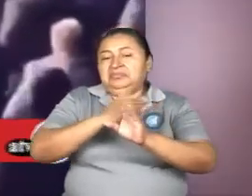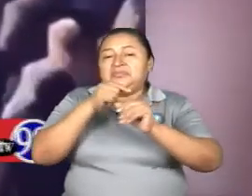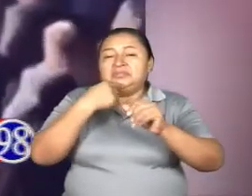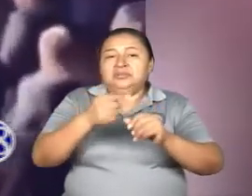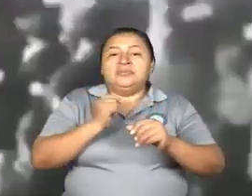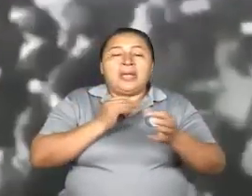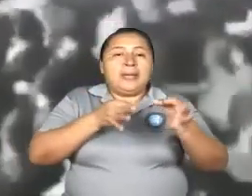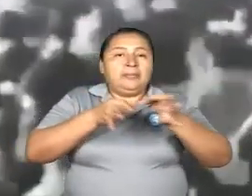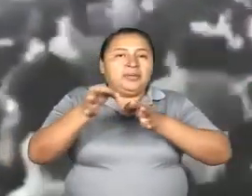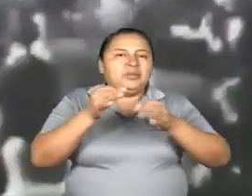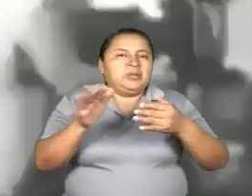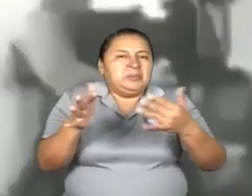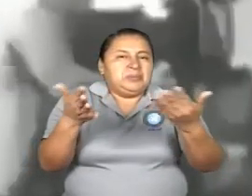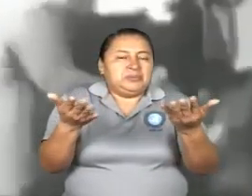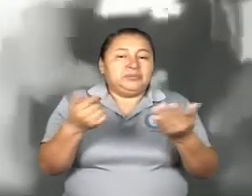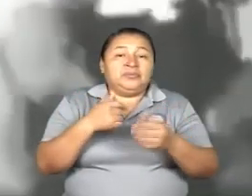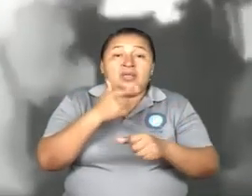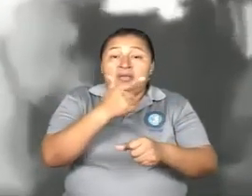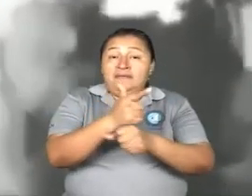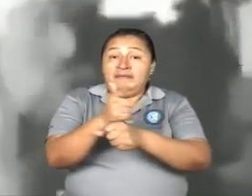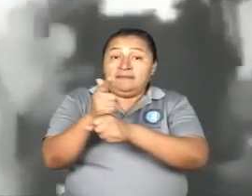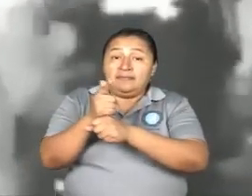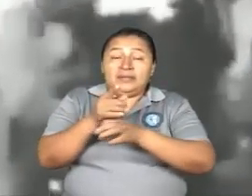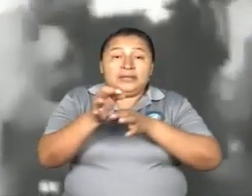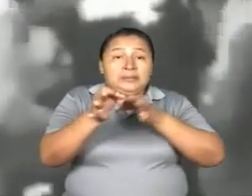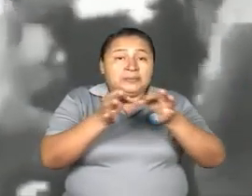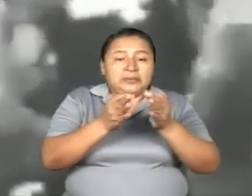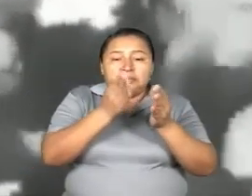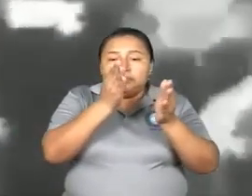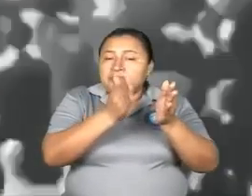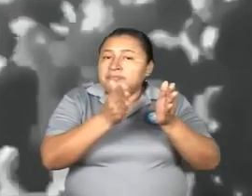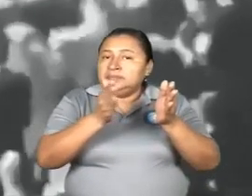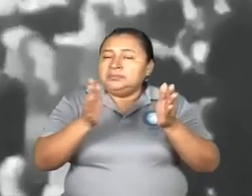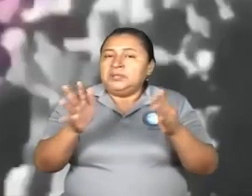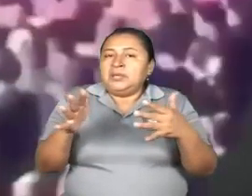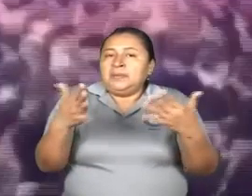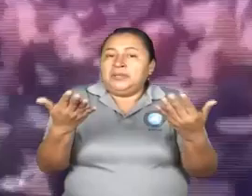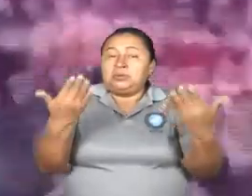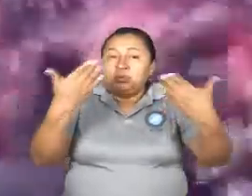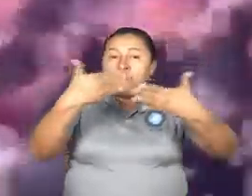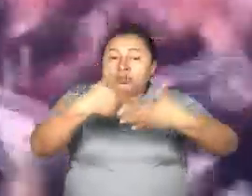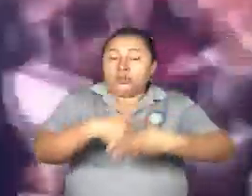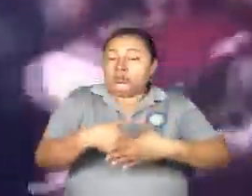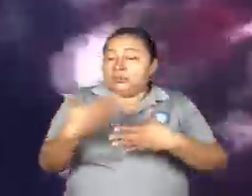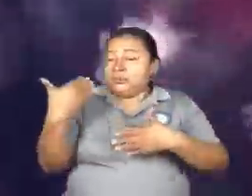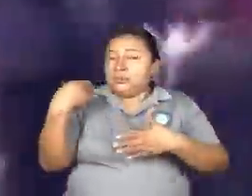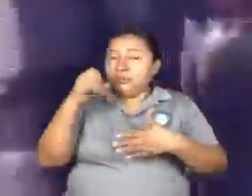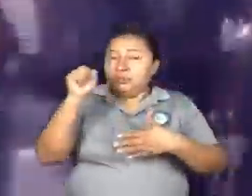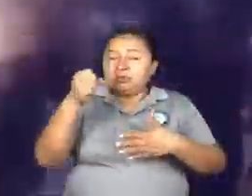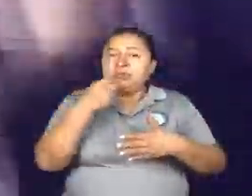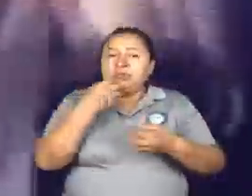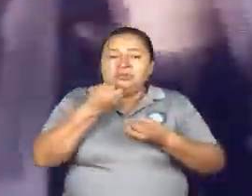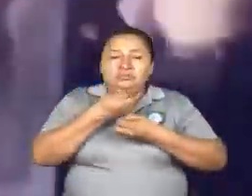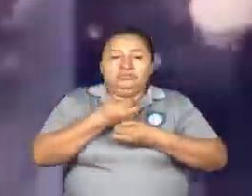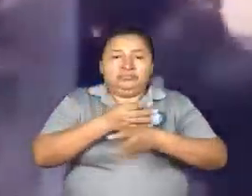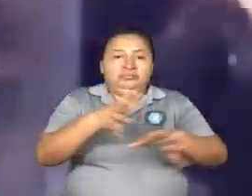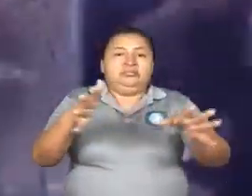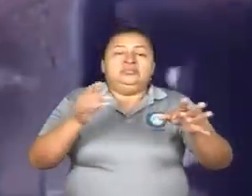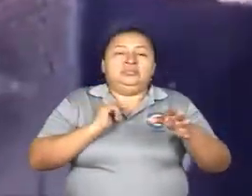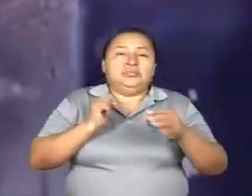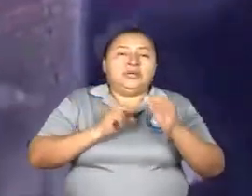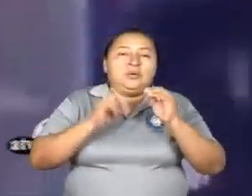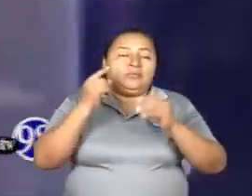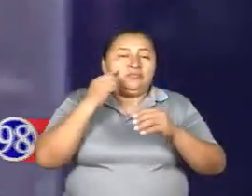los eventos. El video, que detalla paso a paso todo lo que ocurrió la noche del pasado sábado, se ha vuelto viral y ha